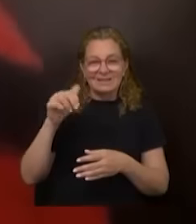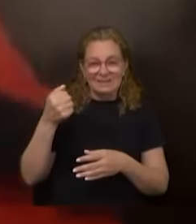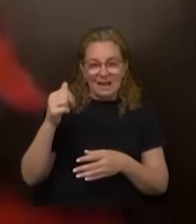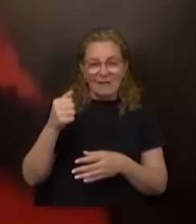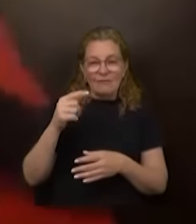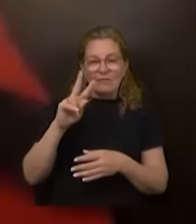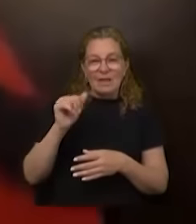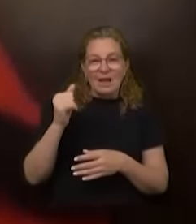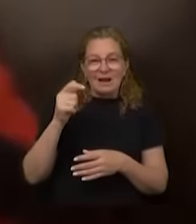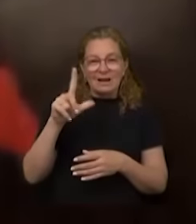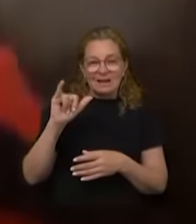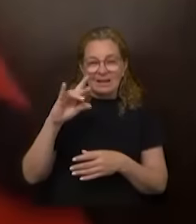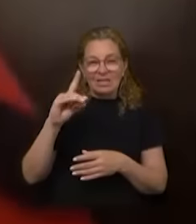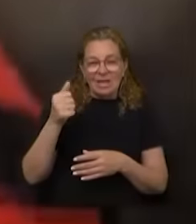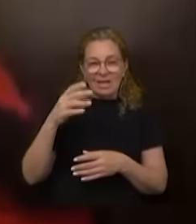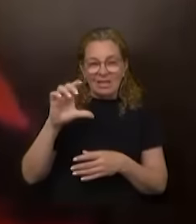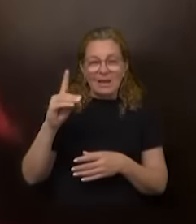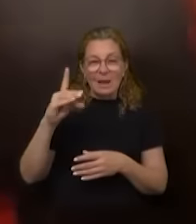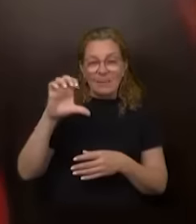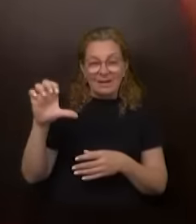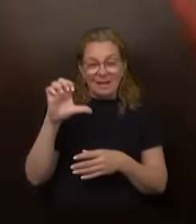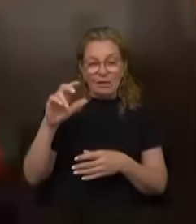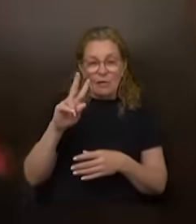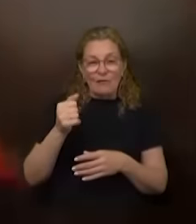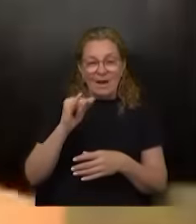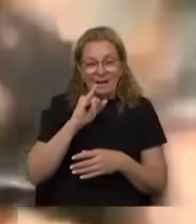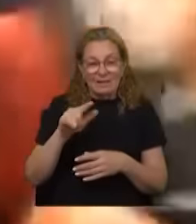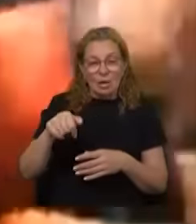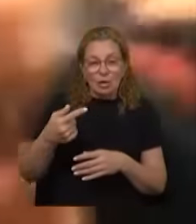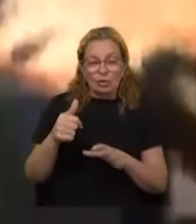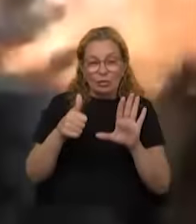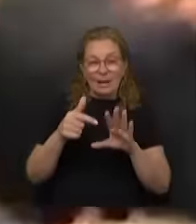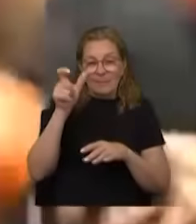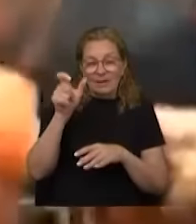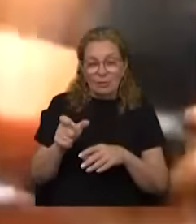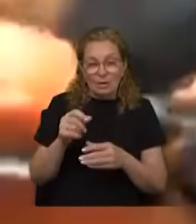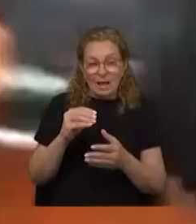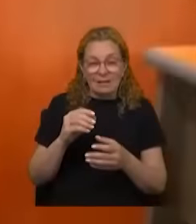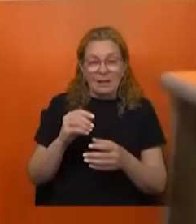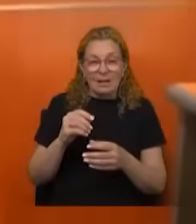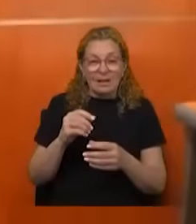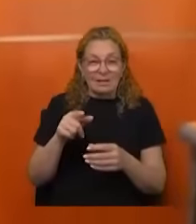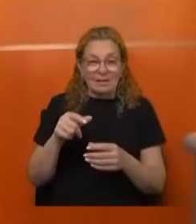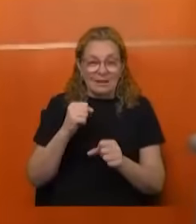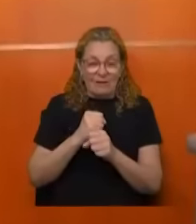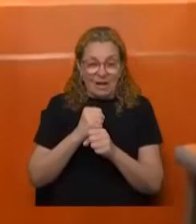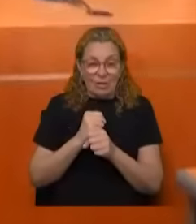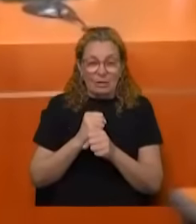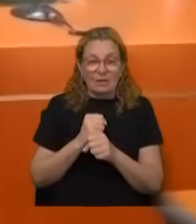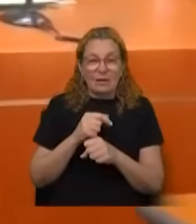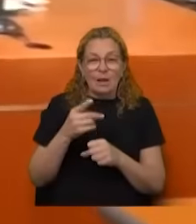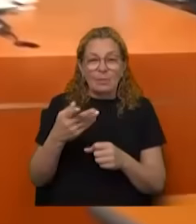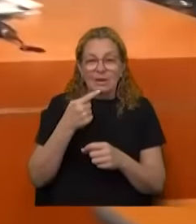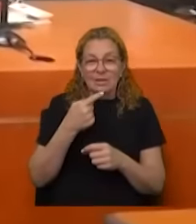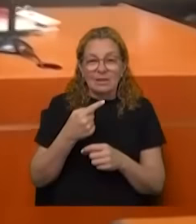causa por la que fueron condenados el empresario la y otros seis funcionarios de su administración aún con la condena confirmada por la